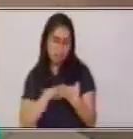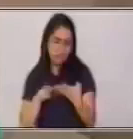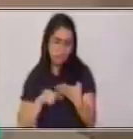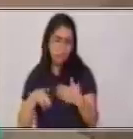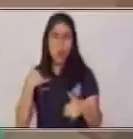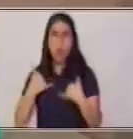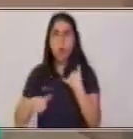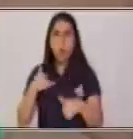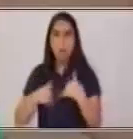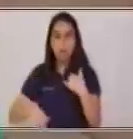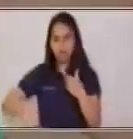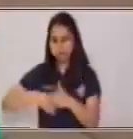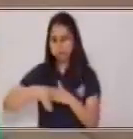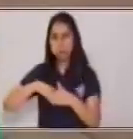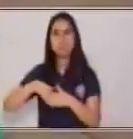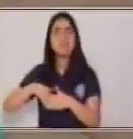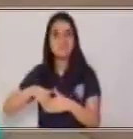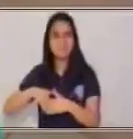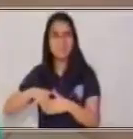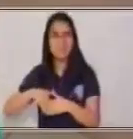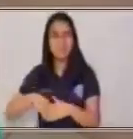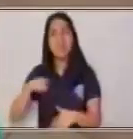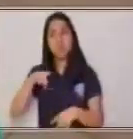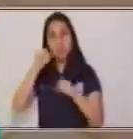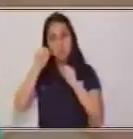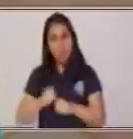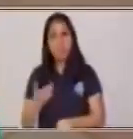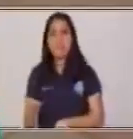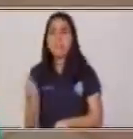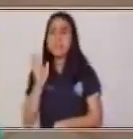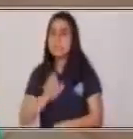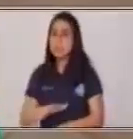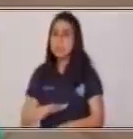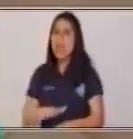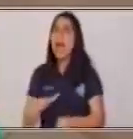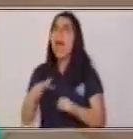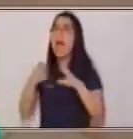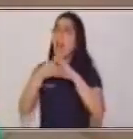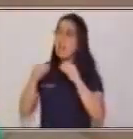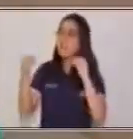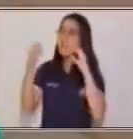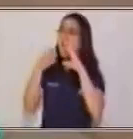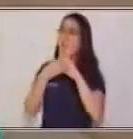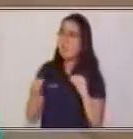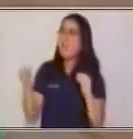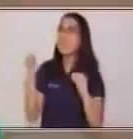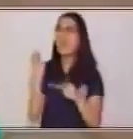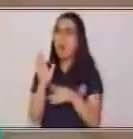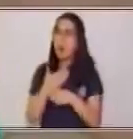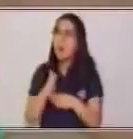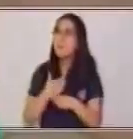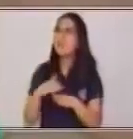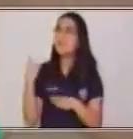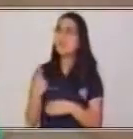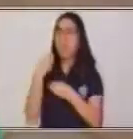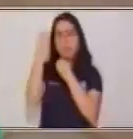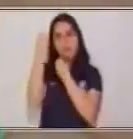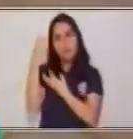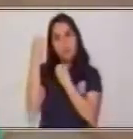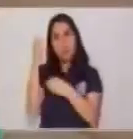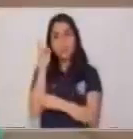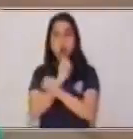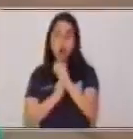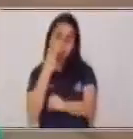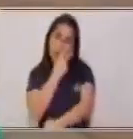gemelos y comparte con un adulto en tu casa lo que has aprendido. Cuéntale esta historia, identifica tu párrafo